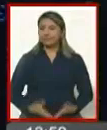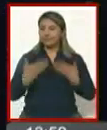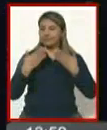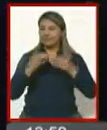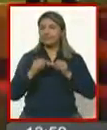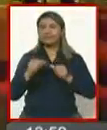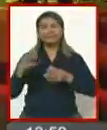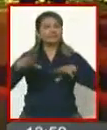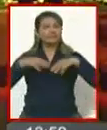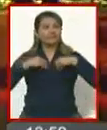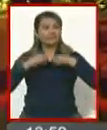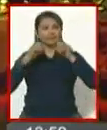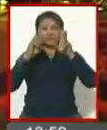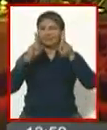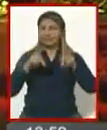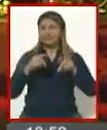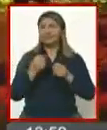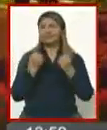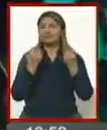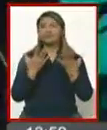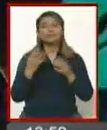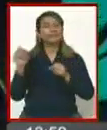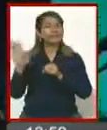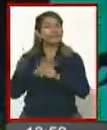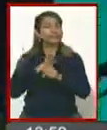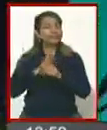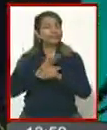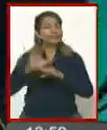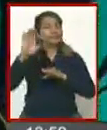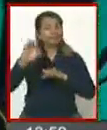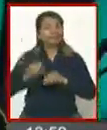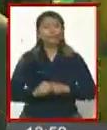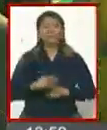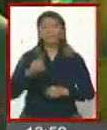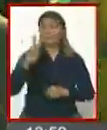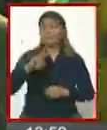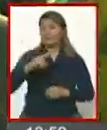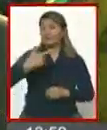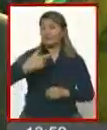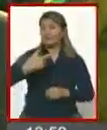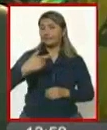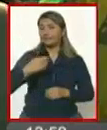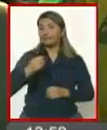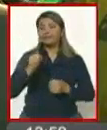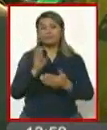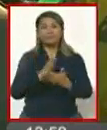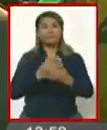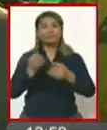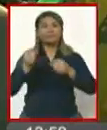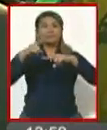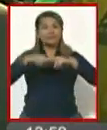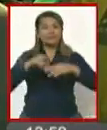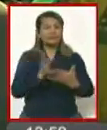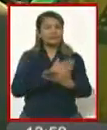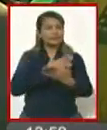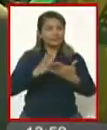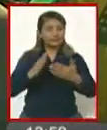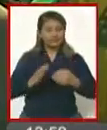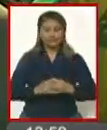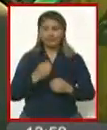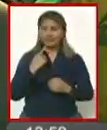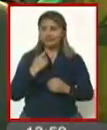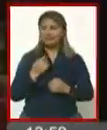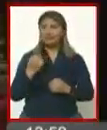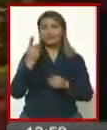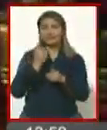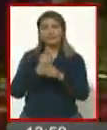Agradecen la aceptación del público, ya que hubo lleno total. Son 21 artistas en escenarios y bueno, ¿no?